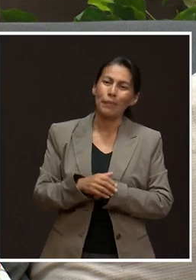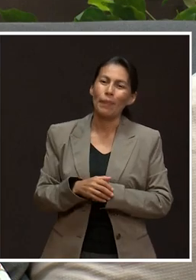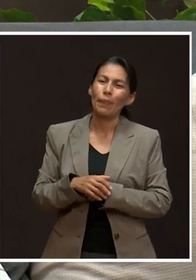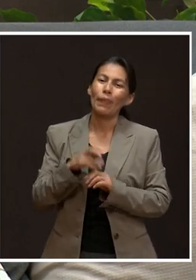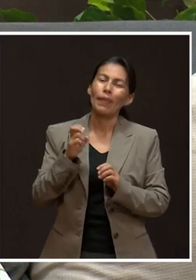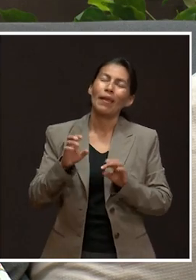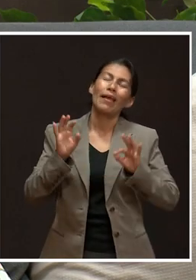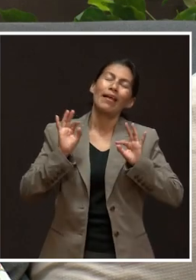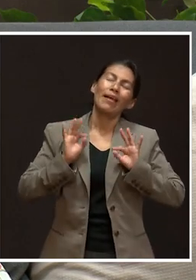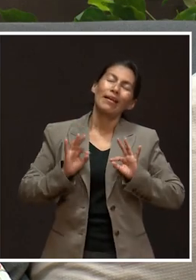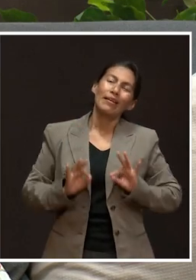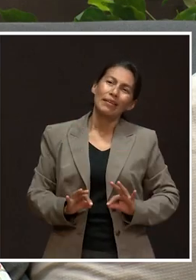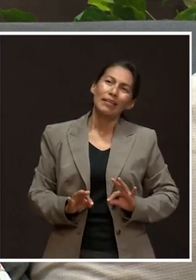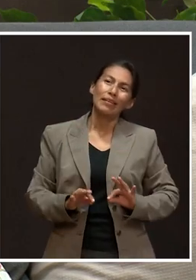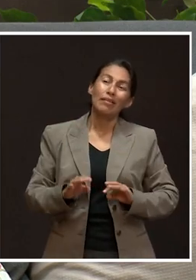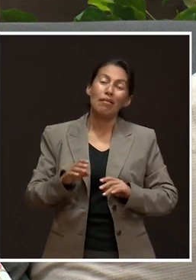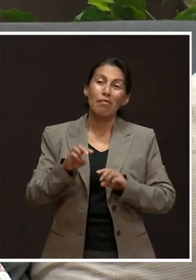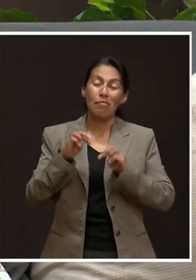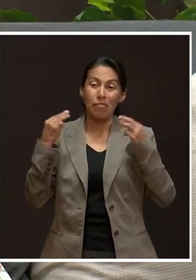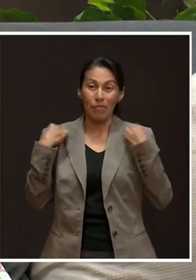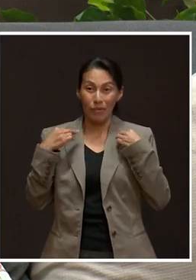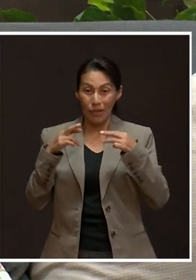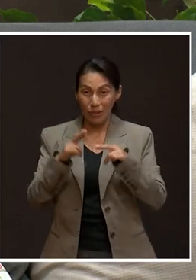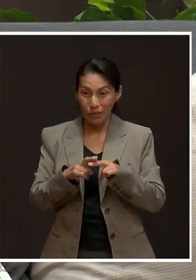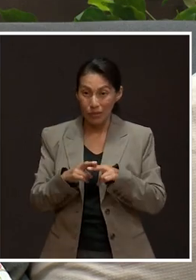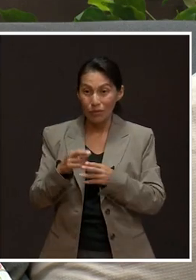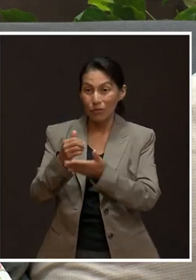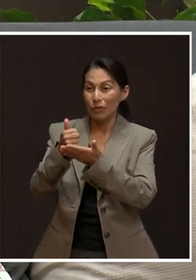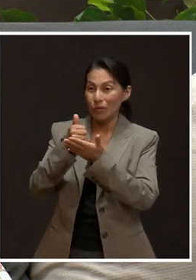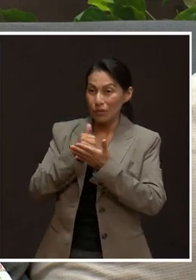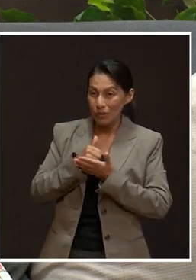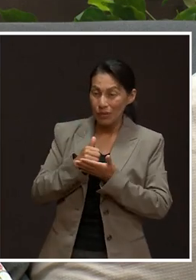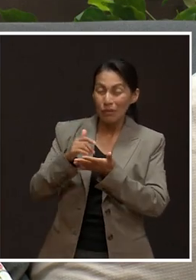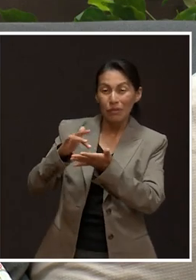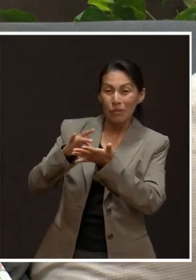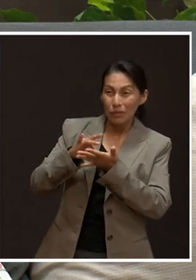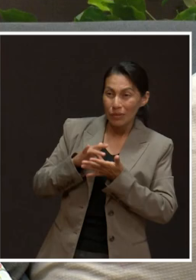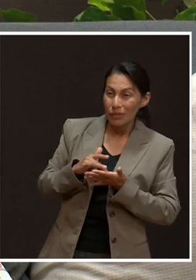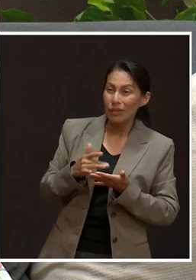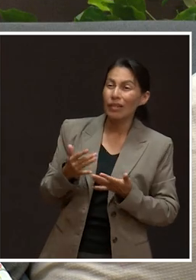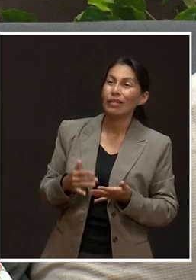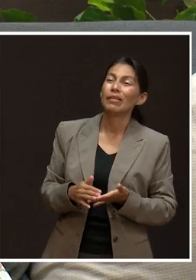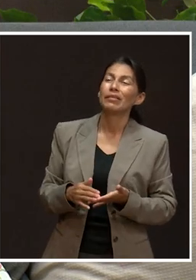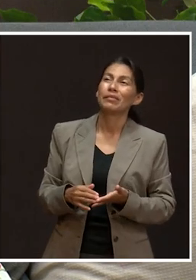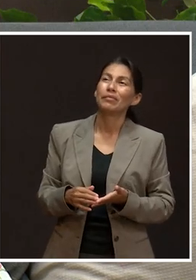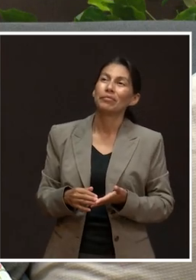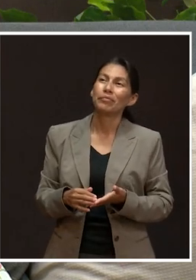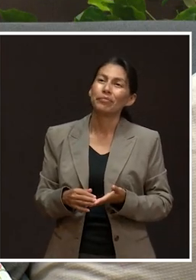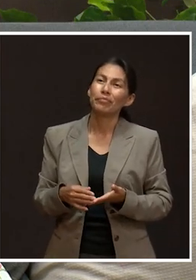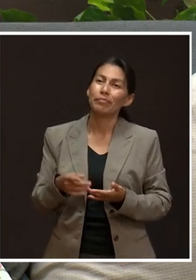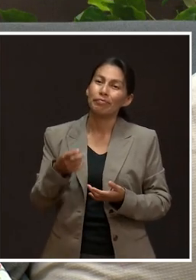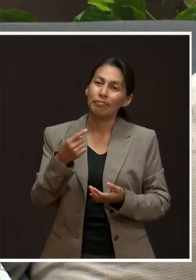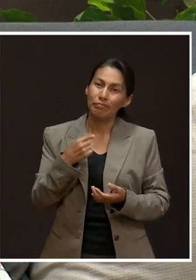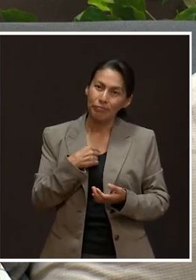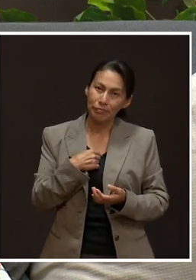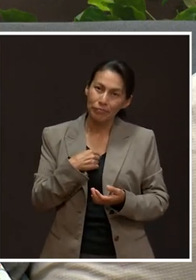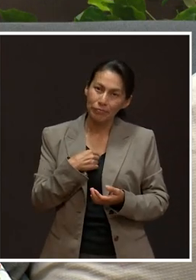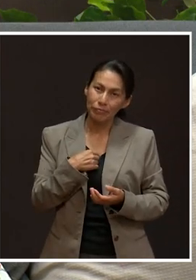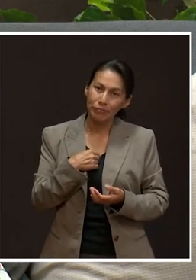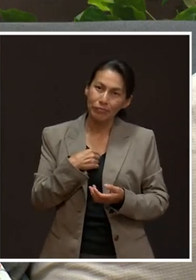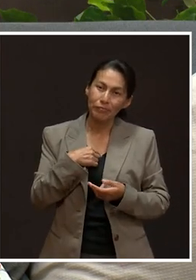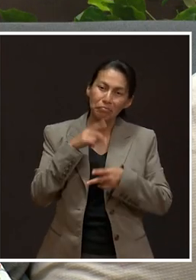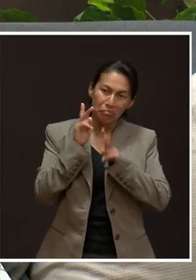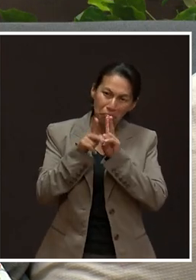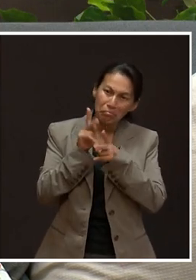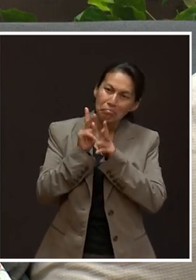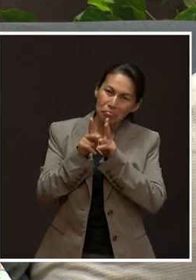eso ya estaba pues resuelto. Los profes me habían dado chance por lo que les había dicho, qué es lo que estaba pasando. Y encima, pues yo no tenía a alguien